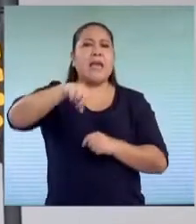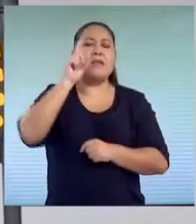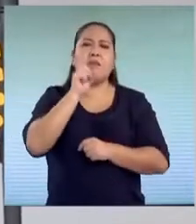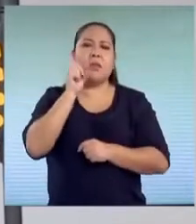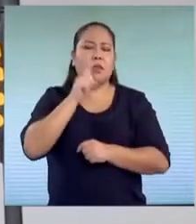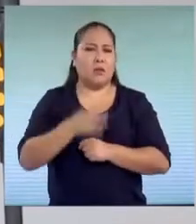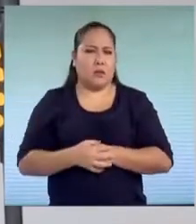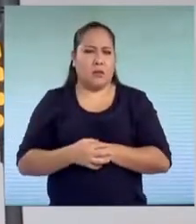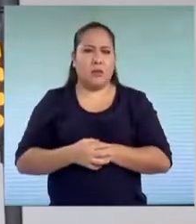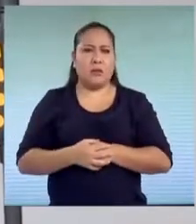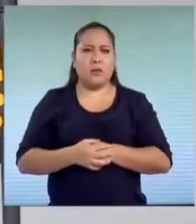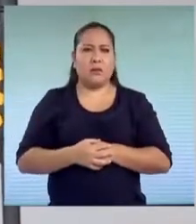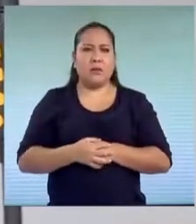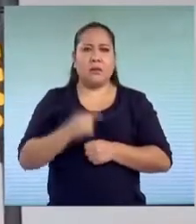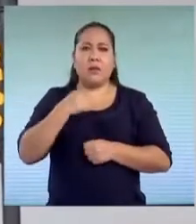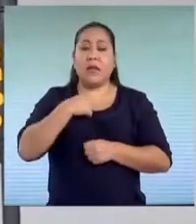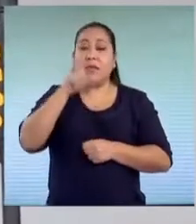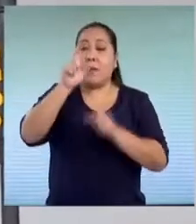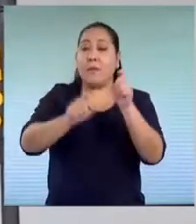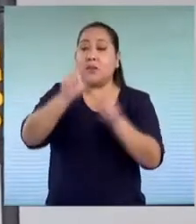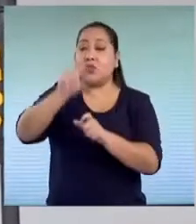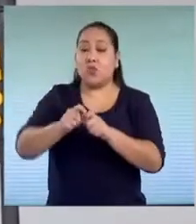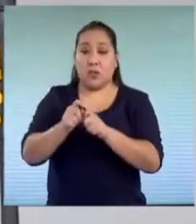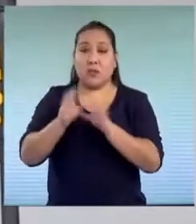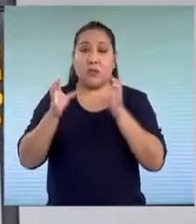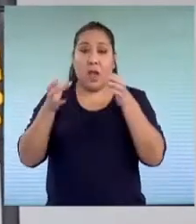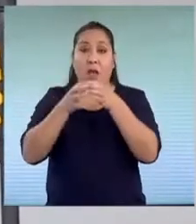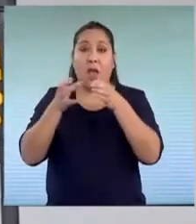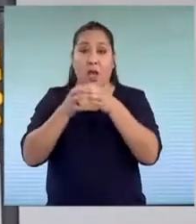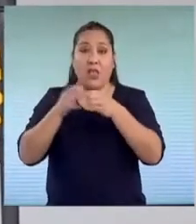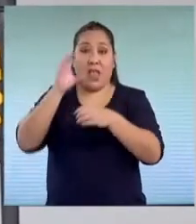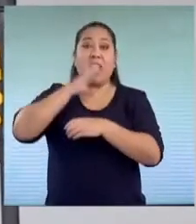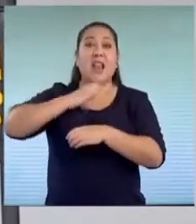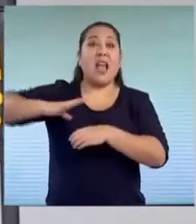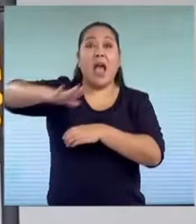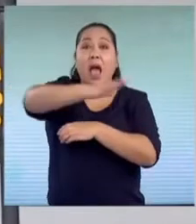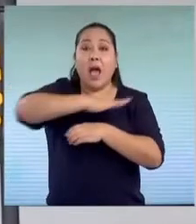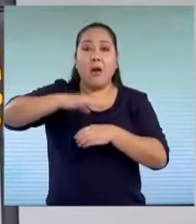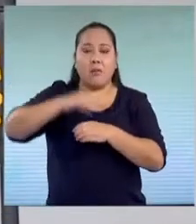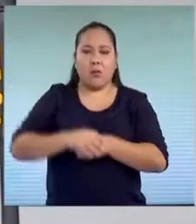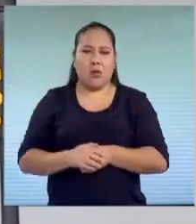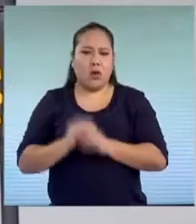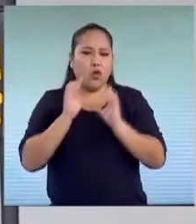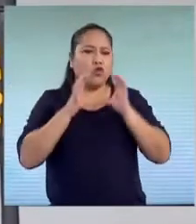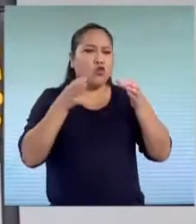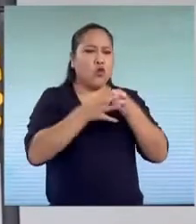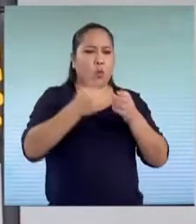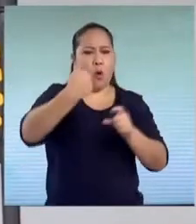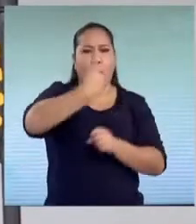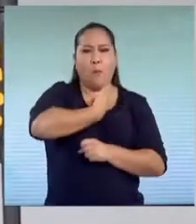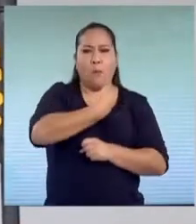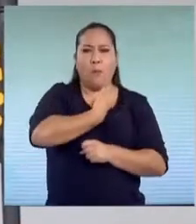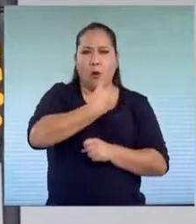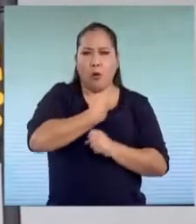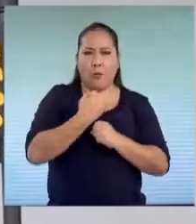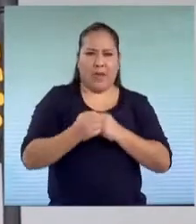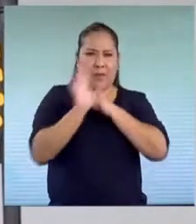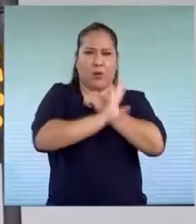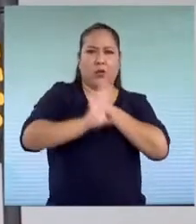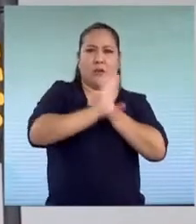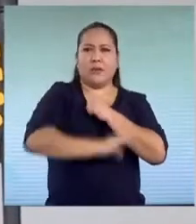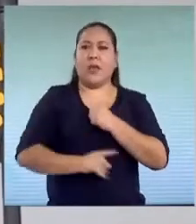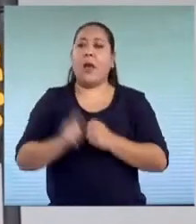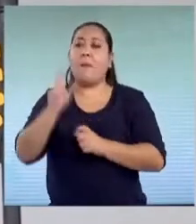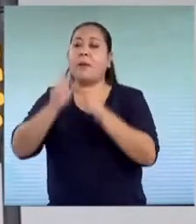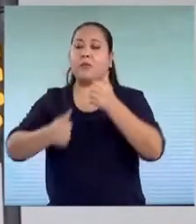mentira. A los ronderos, a los comités autodefensas, a los reservistas, a